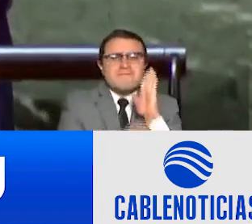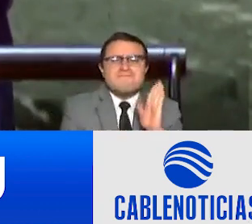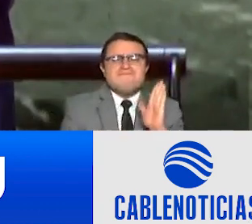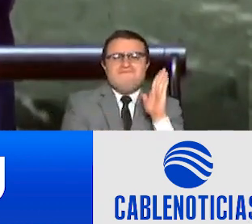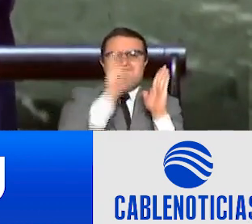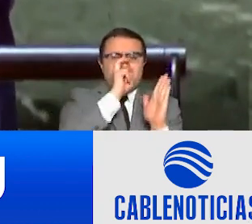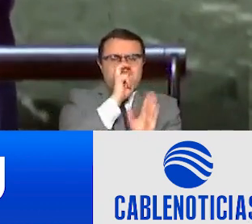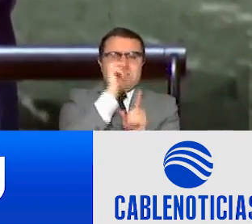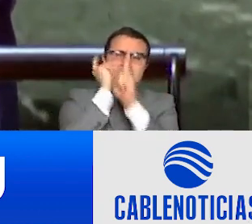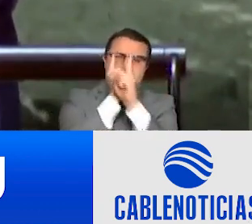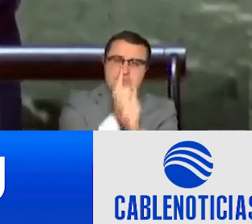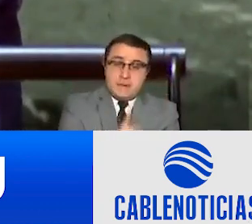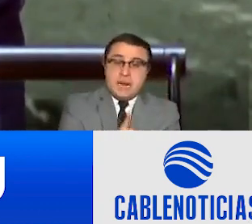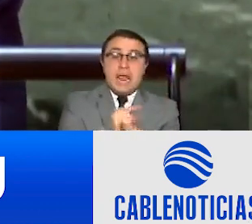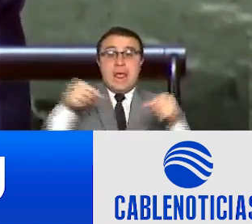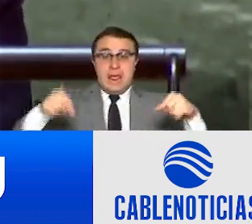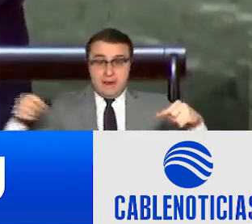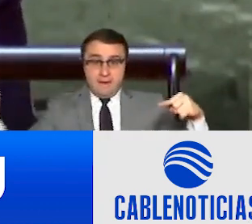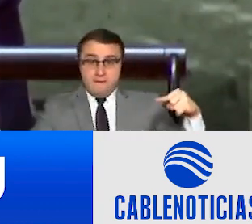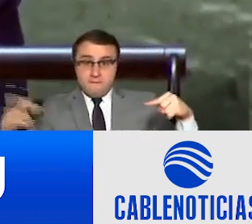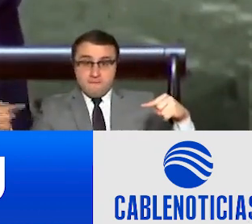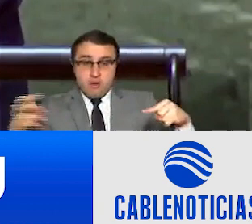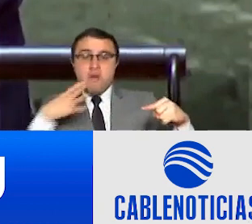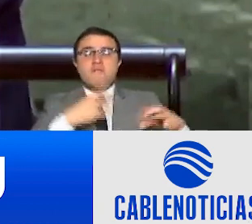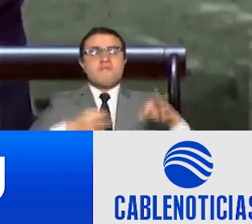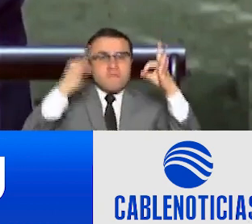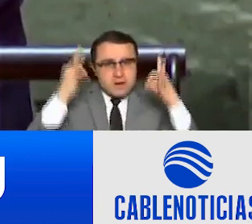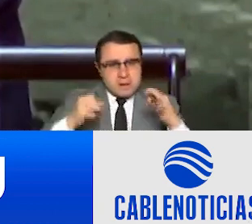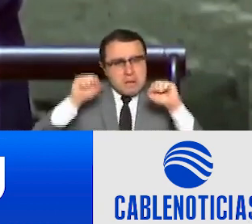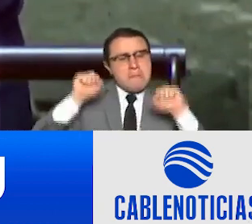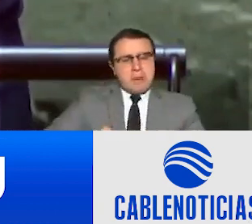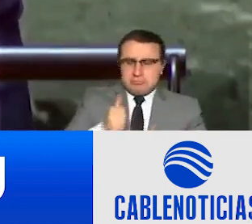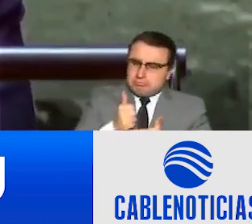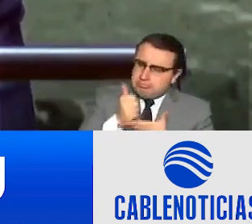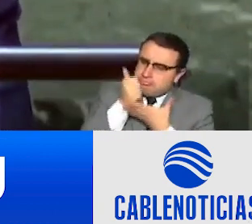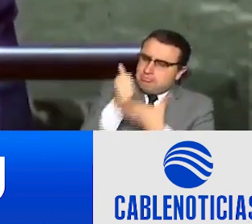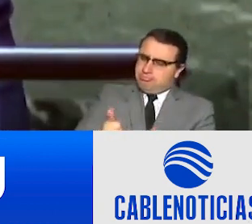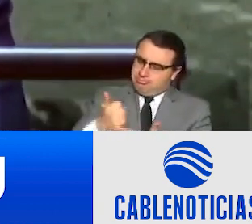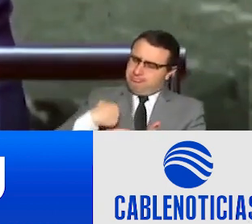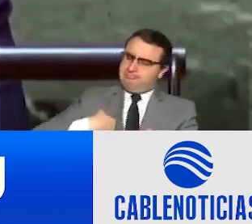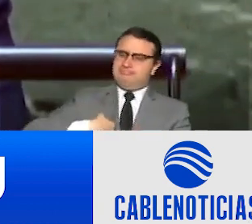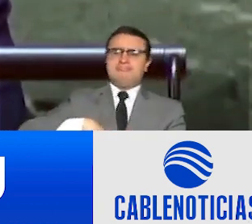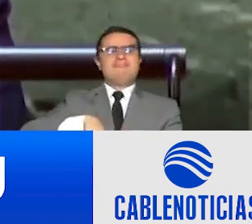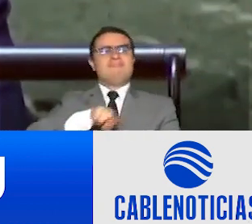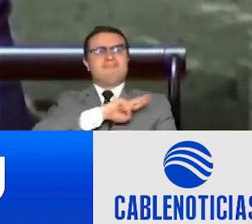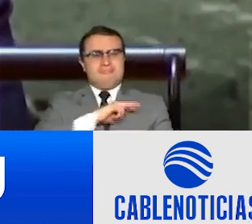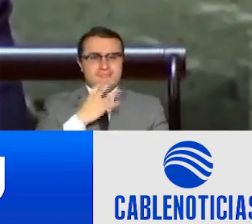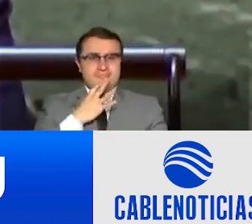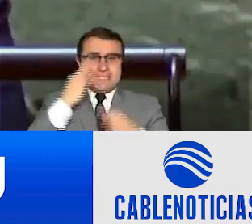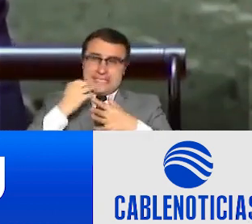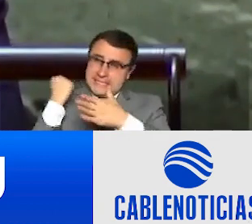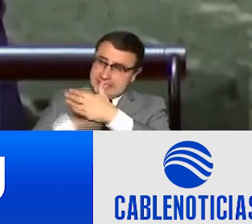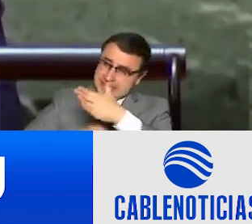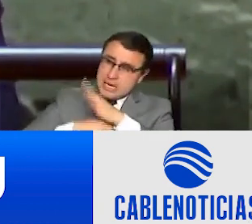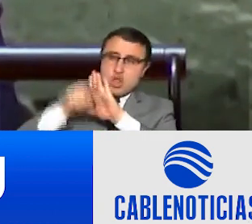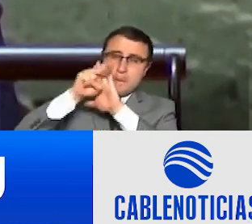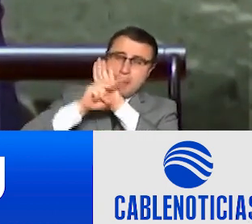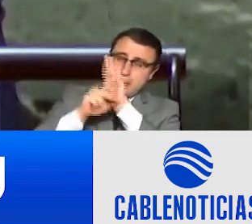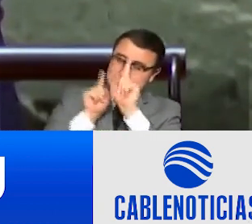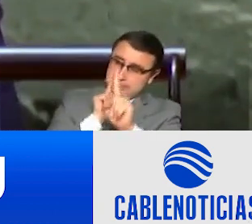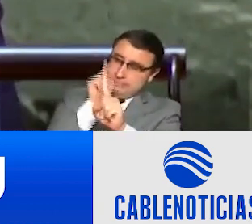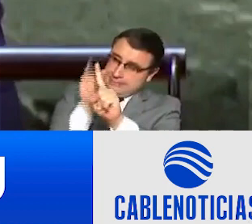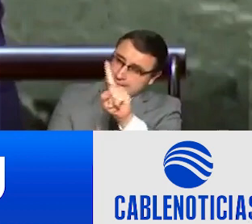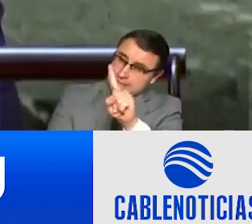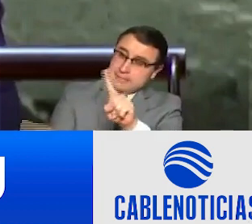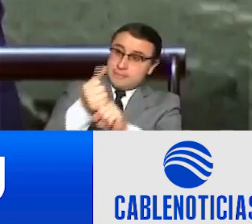foro sí que podría ayudarnos a que las tomáramos, a que las presionáramos. La paz es